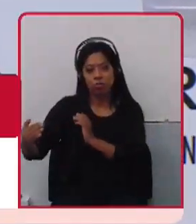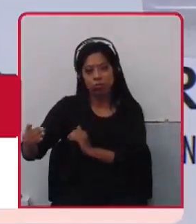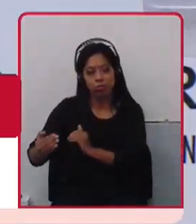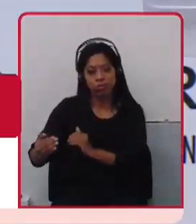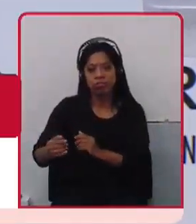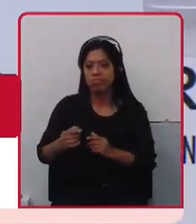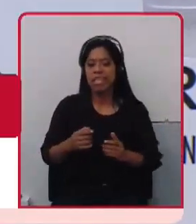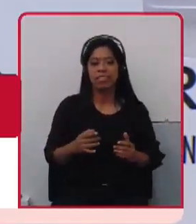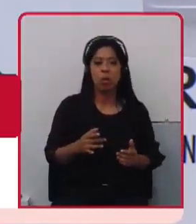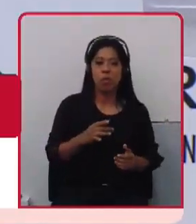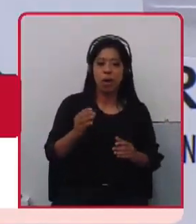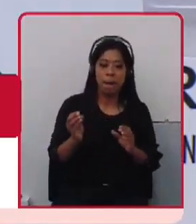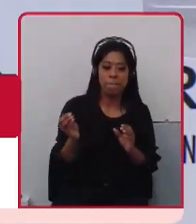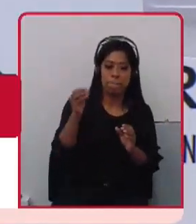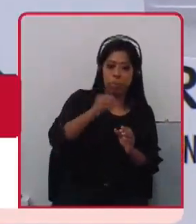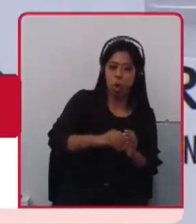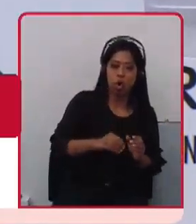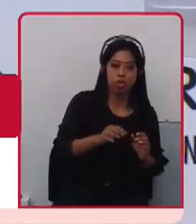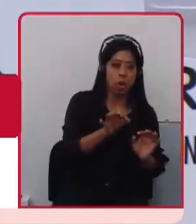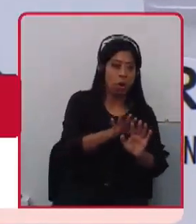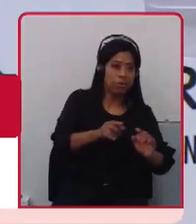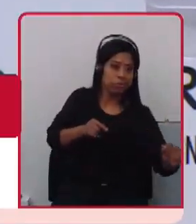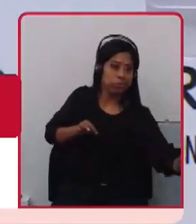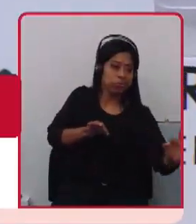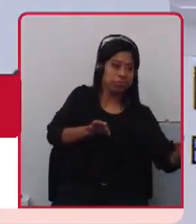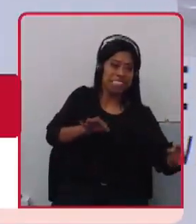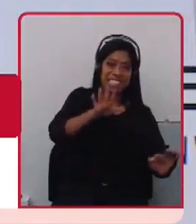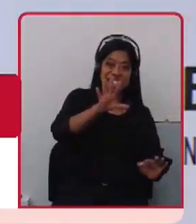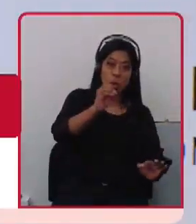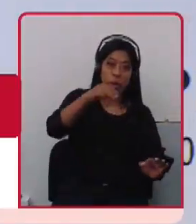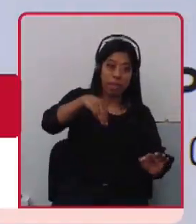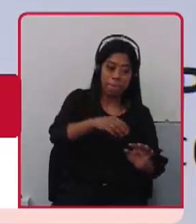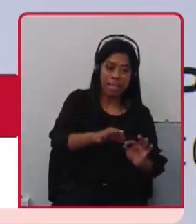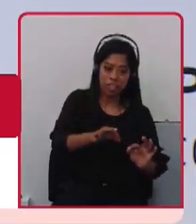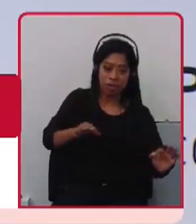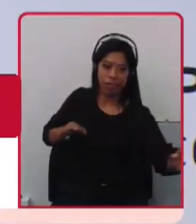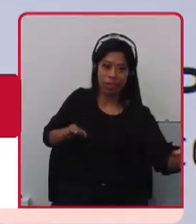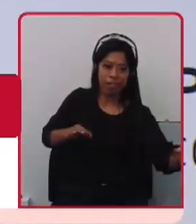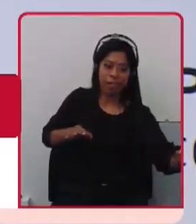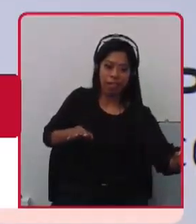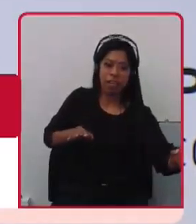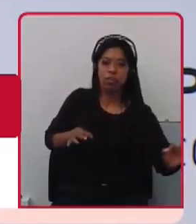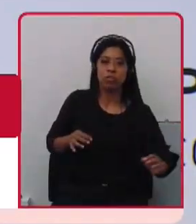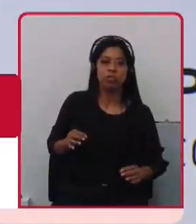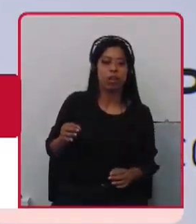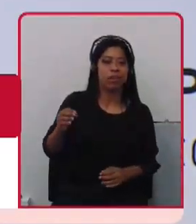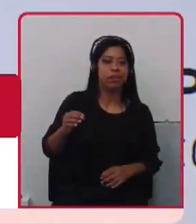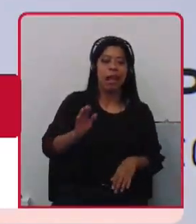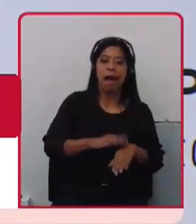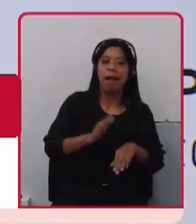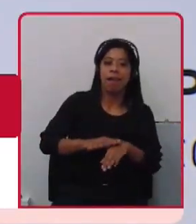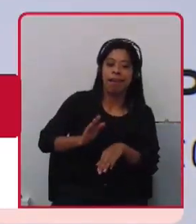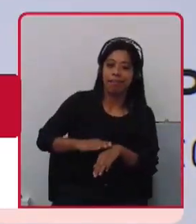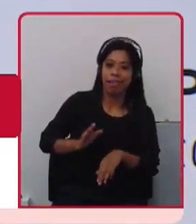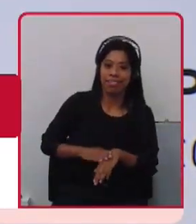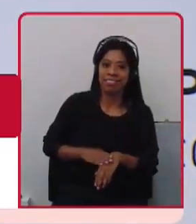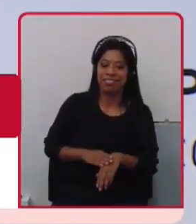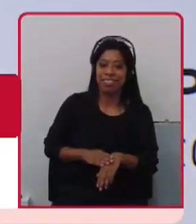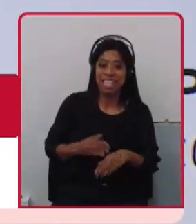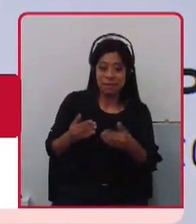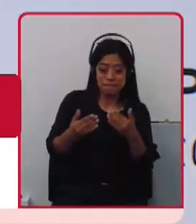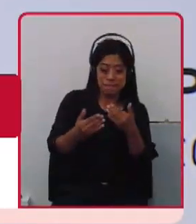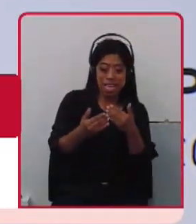dispositivo electrónico que tenemos que cuando yo tengo 50 metros de proximidad con un vehículo mayor o menor, simplemente te va a mandar 3 alertas. Cuando está